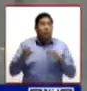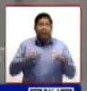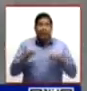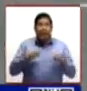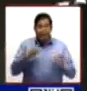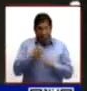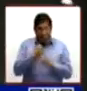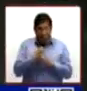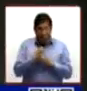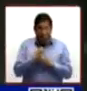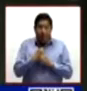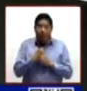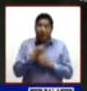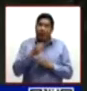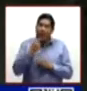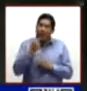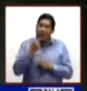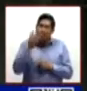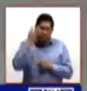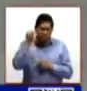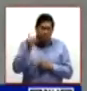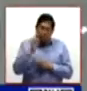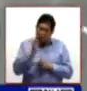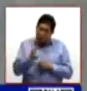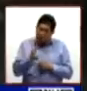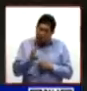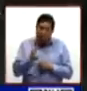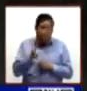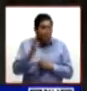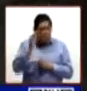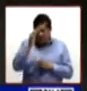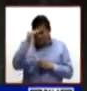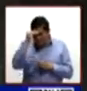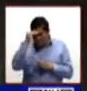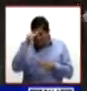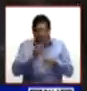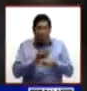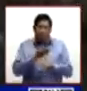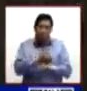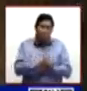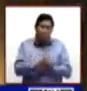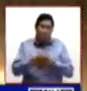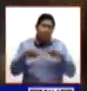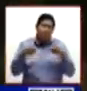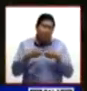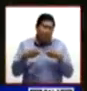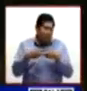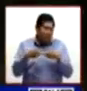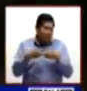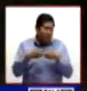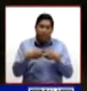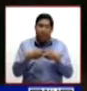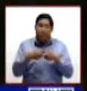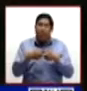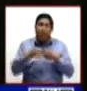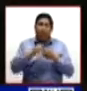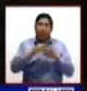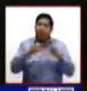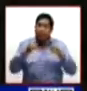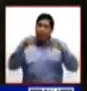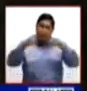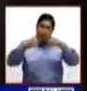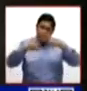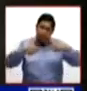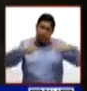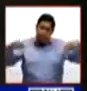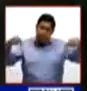realizando los trabajos. Y te digo álgido porque tú puedes apreciar que están allá al frente, los cables están en este lugar, están colgados todavía,